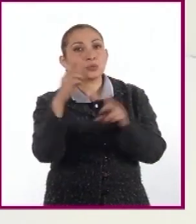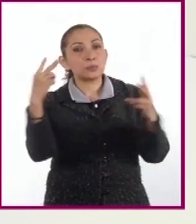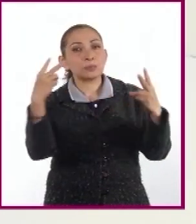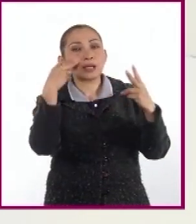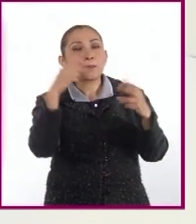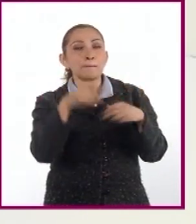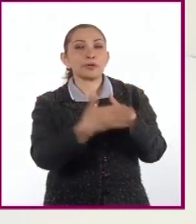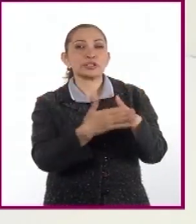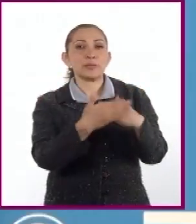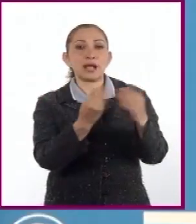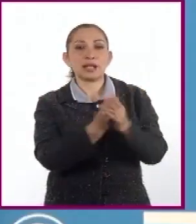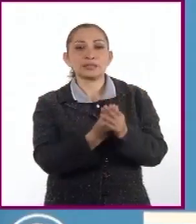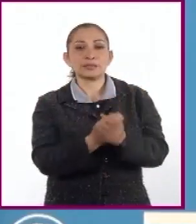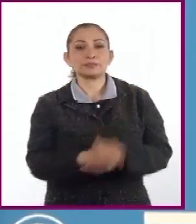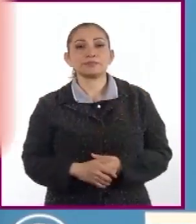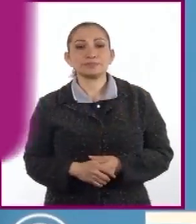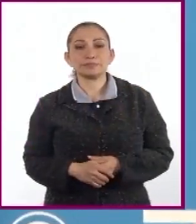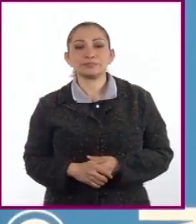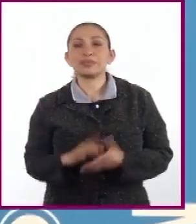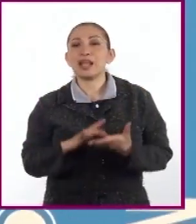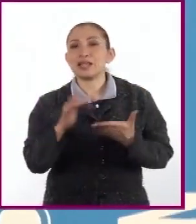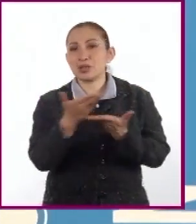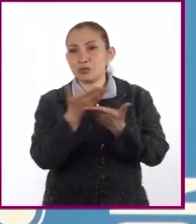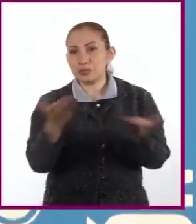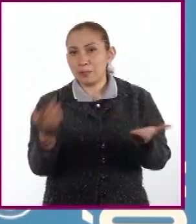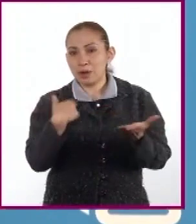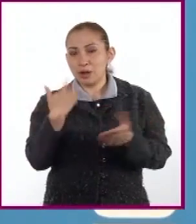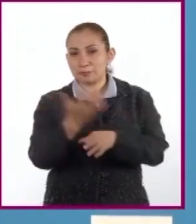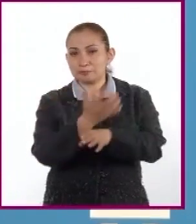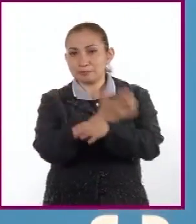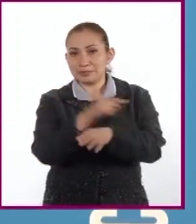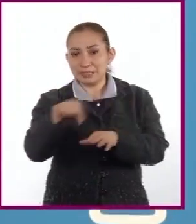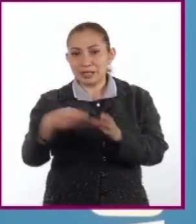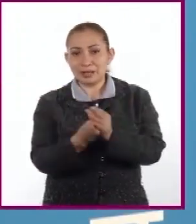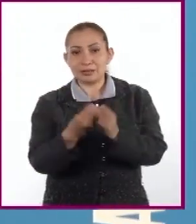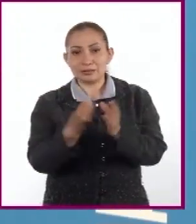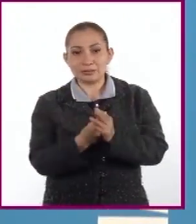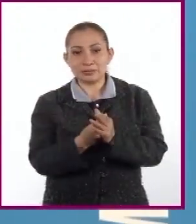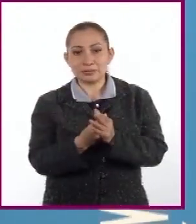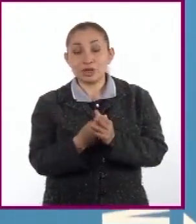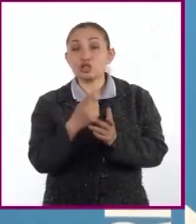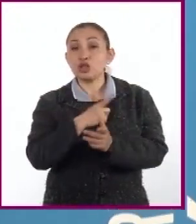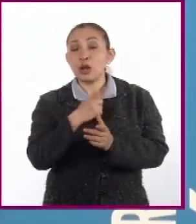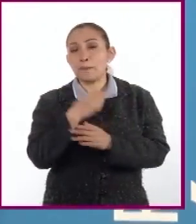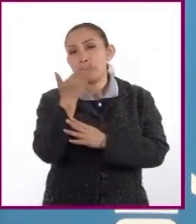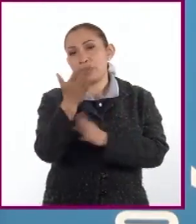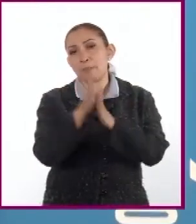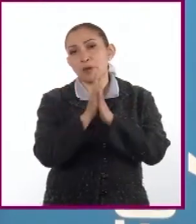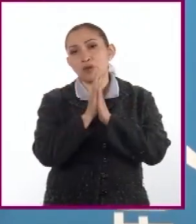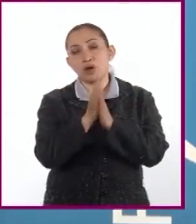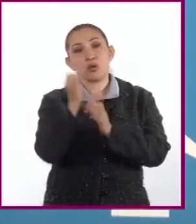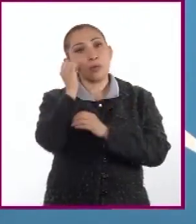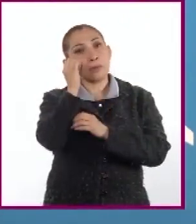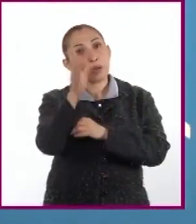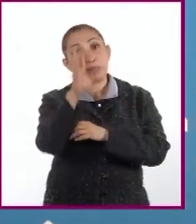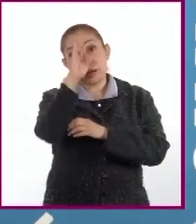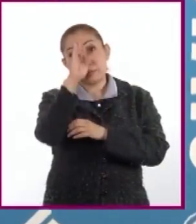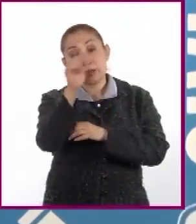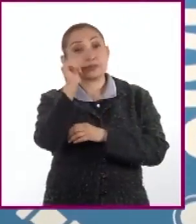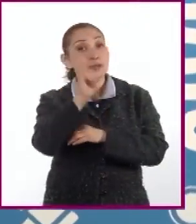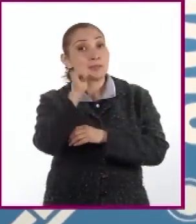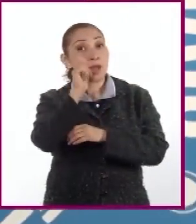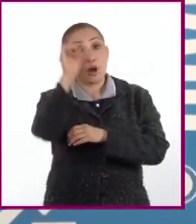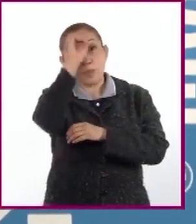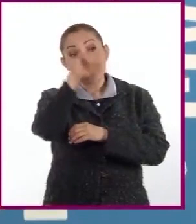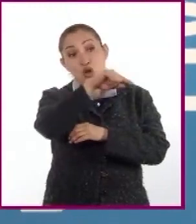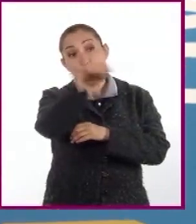la próxima sesión. Gracias a ustedes por acompañarme en la sesión. Solo me resta pedirles que no olviden respetar siempre la